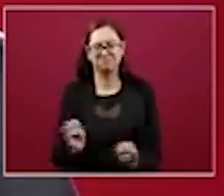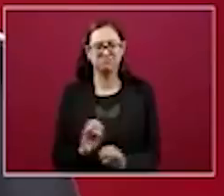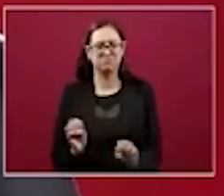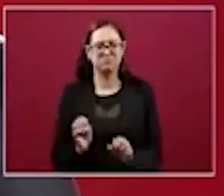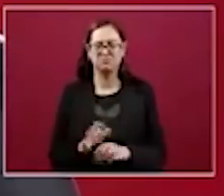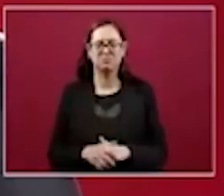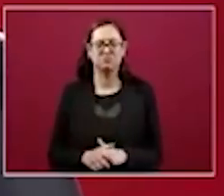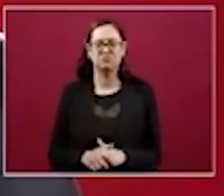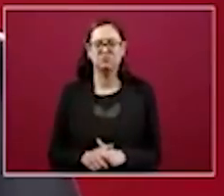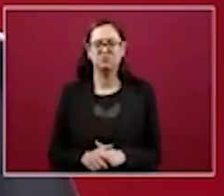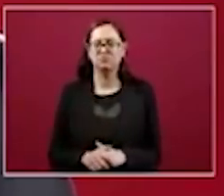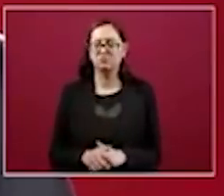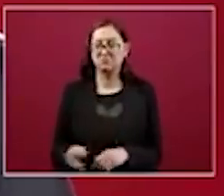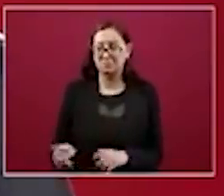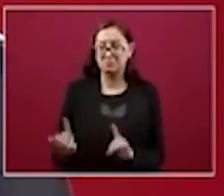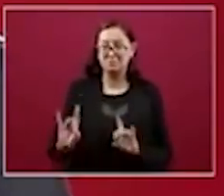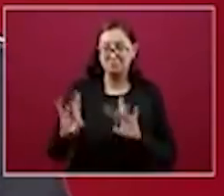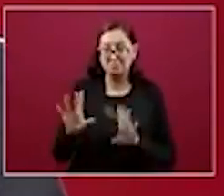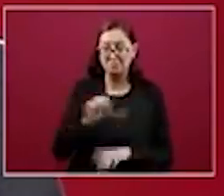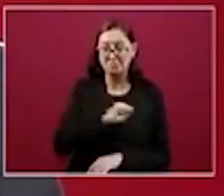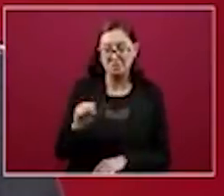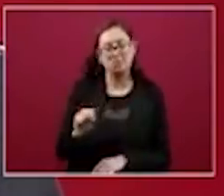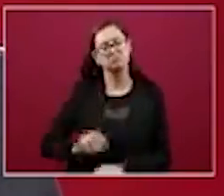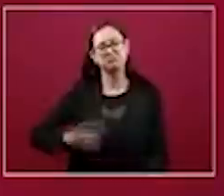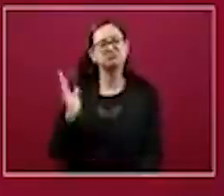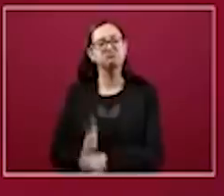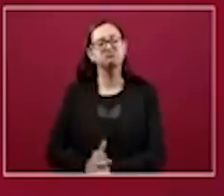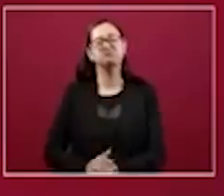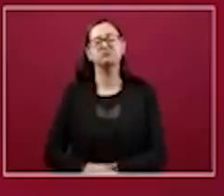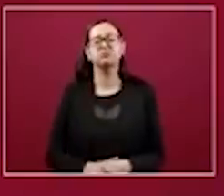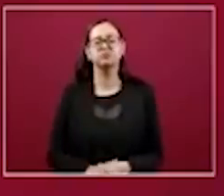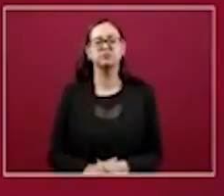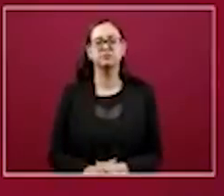El que comete un delito debe ser castigado.